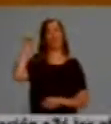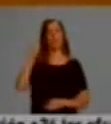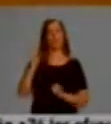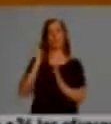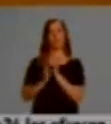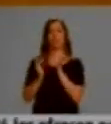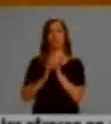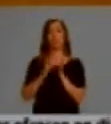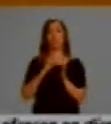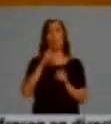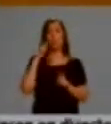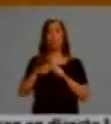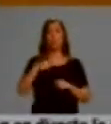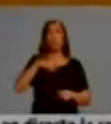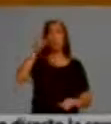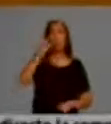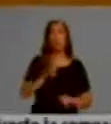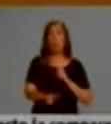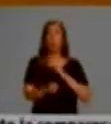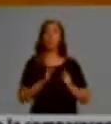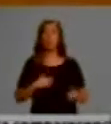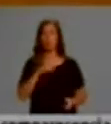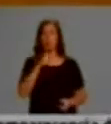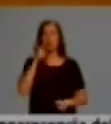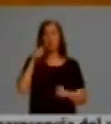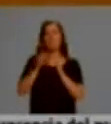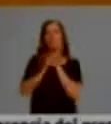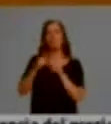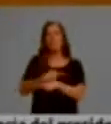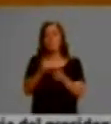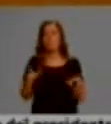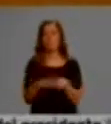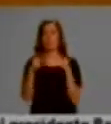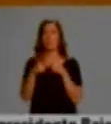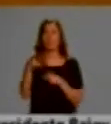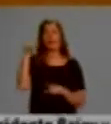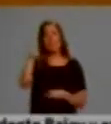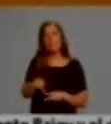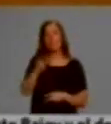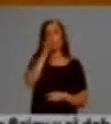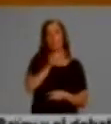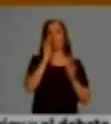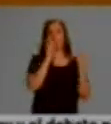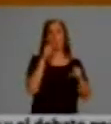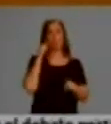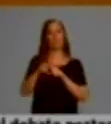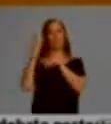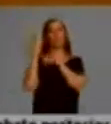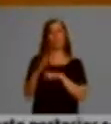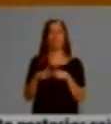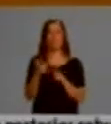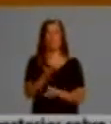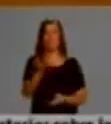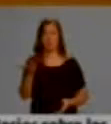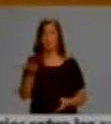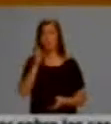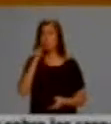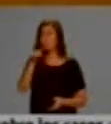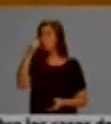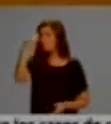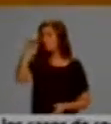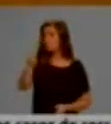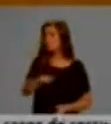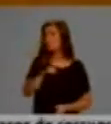la oposición, que también hay que dar explicaciones a los ciudadanos, que son aquí los que están representados. No sé si usted es